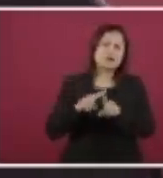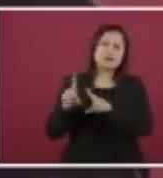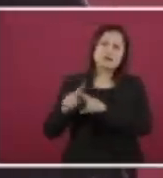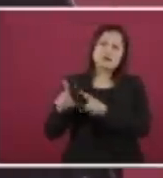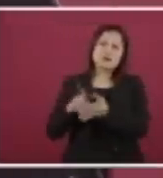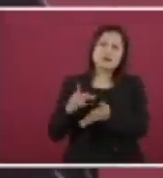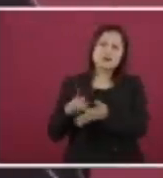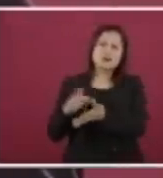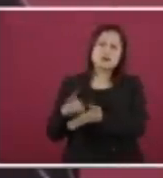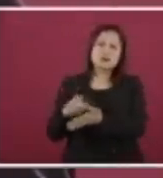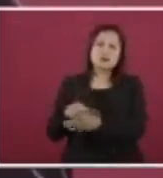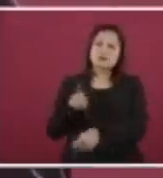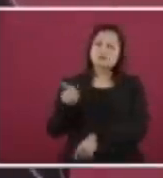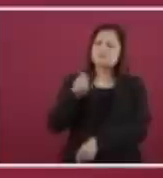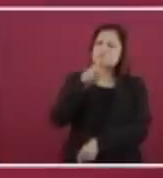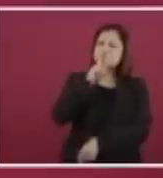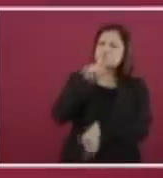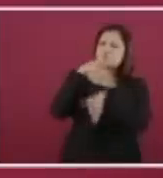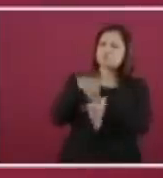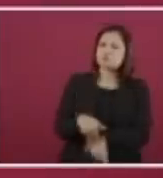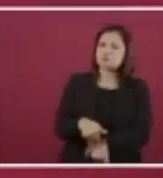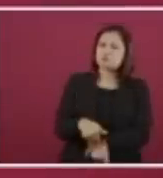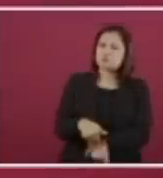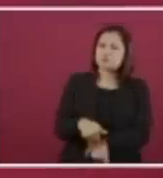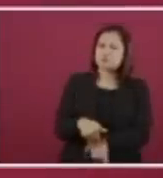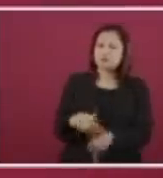obedecer y callar.